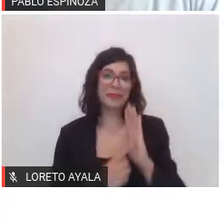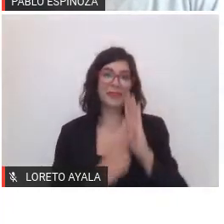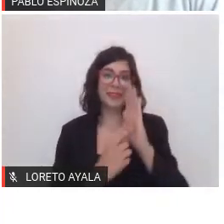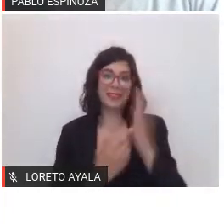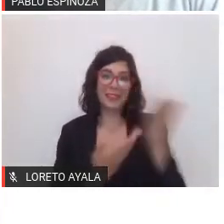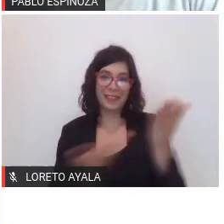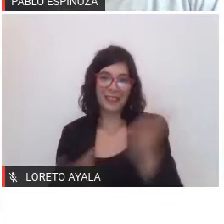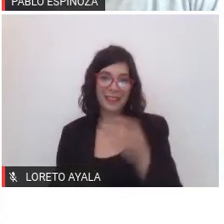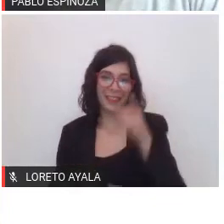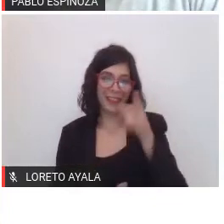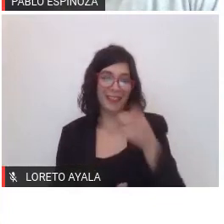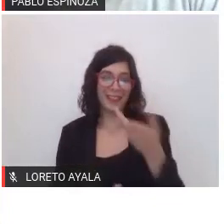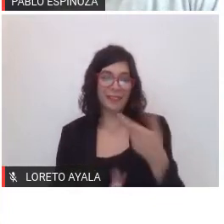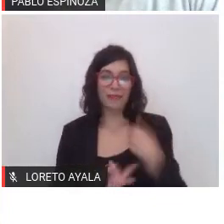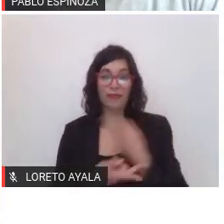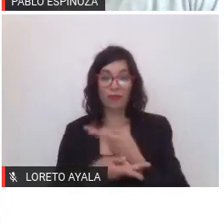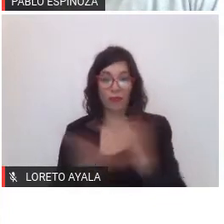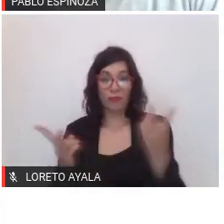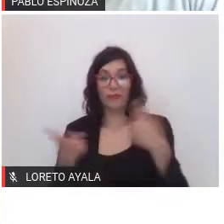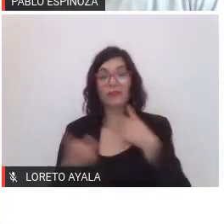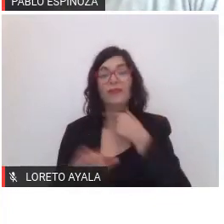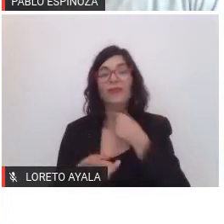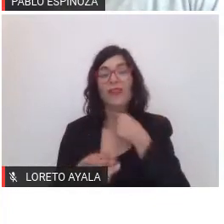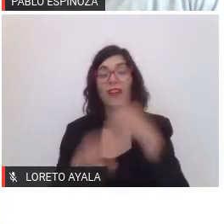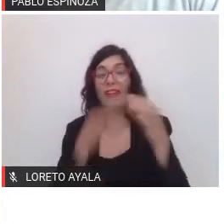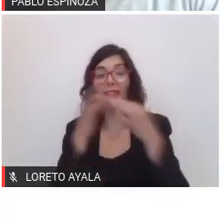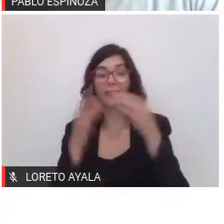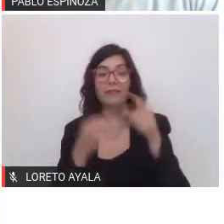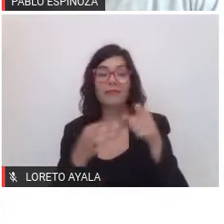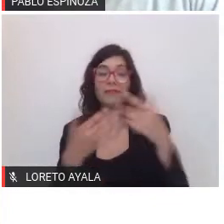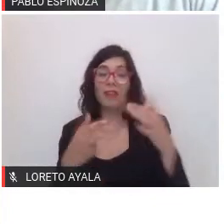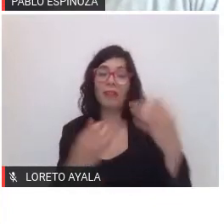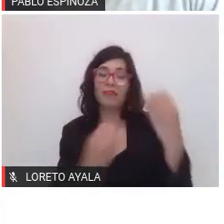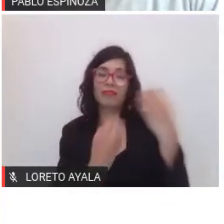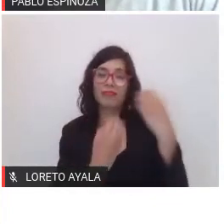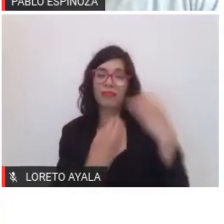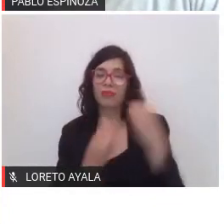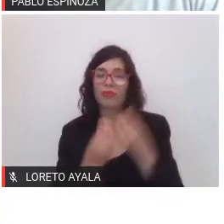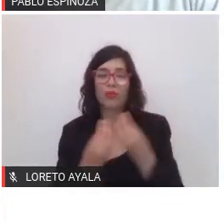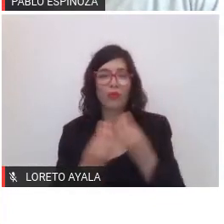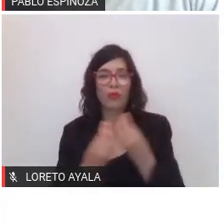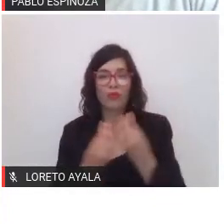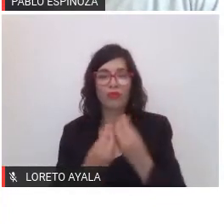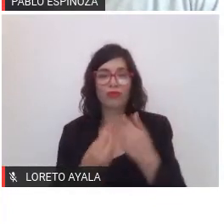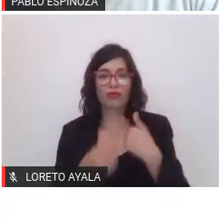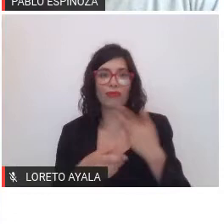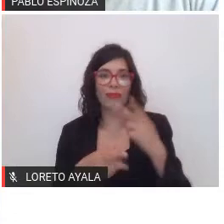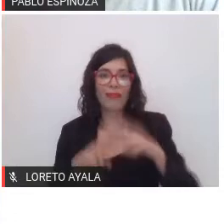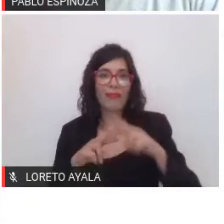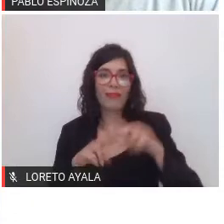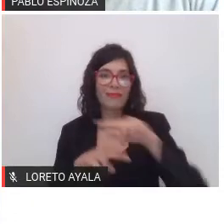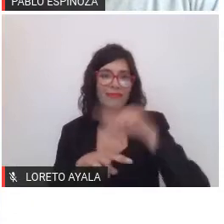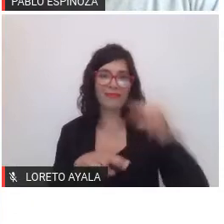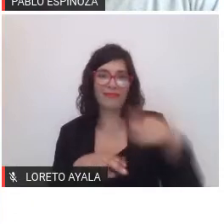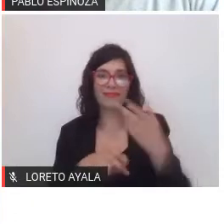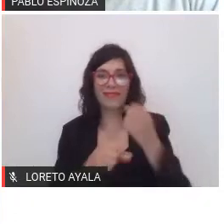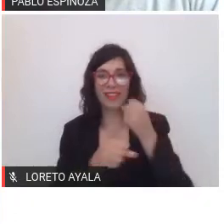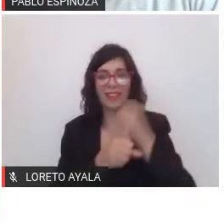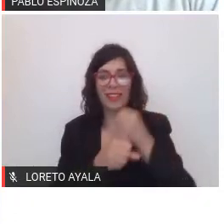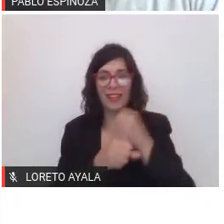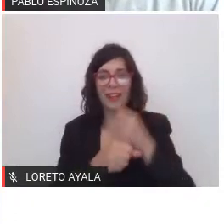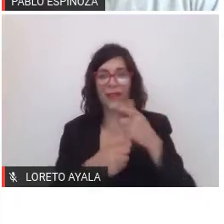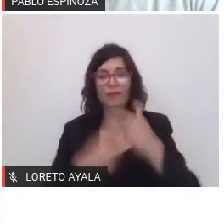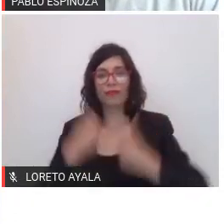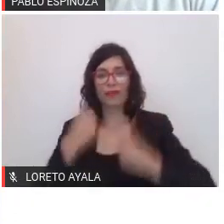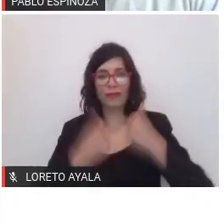Decirlo públicamente que usted es una de las personas que a mí me ha enseñado muchísimo a poder ejercer esta linda faceta de la profesión